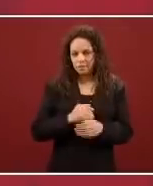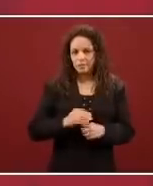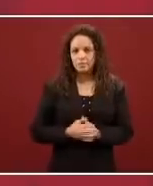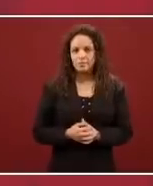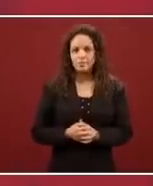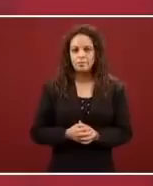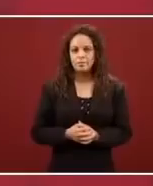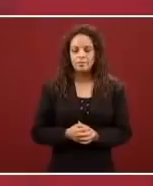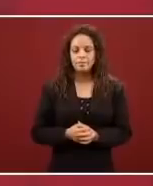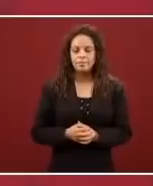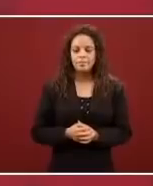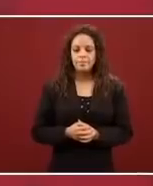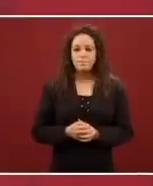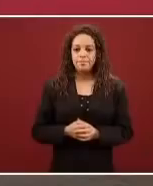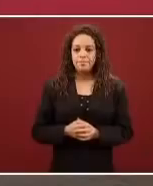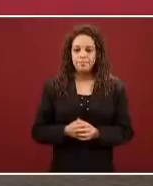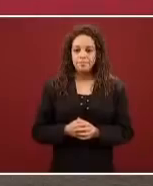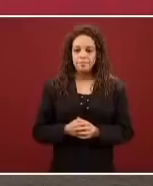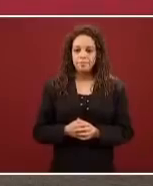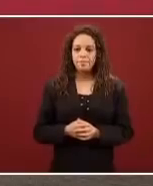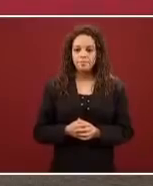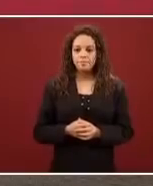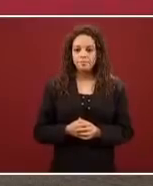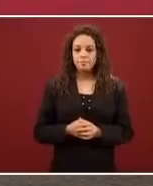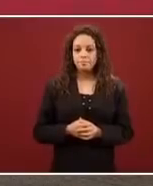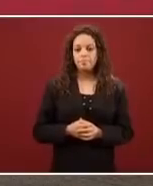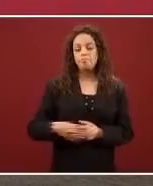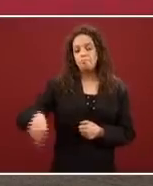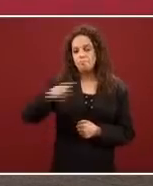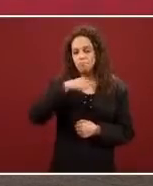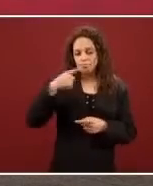Hemos definido, y esto no está escrito en piedra,